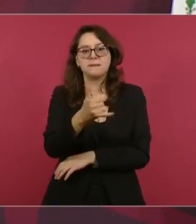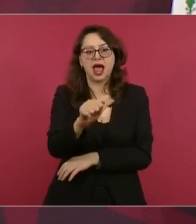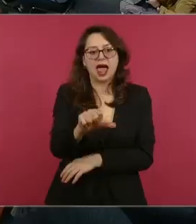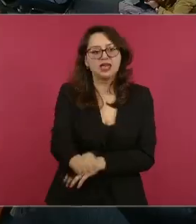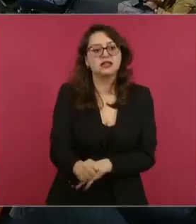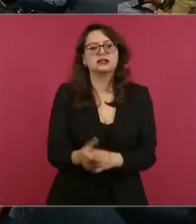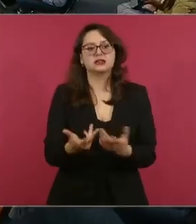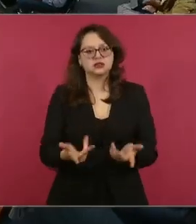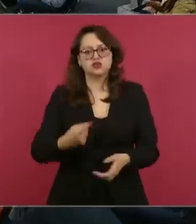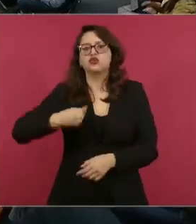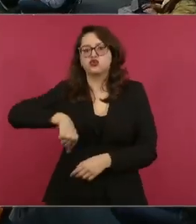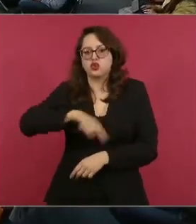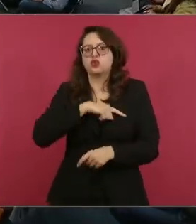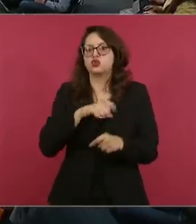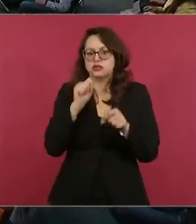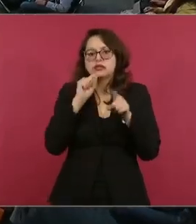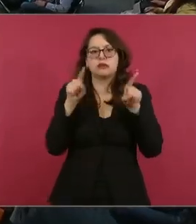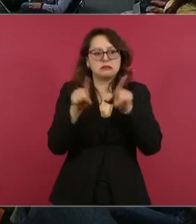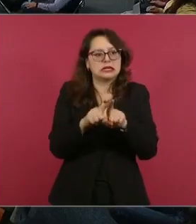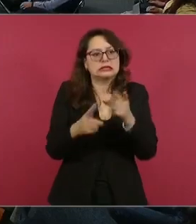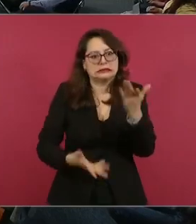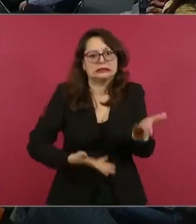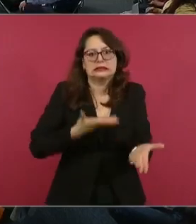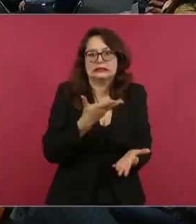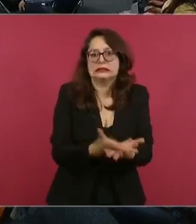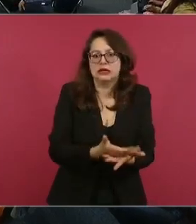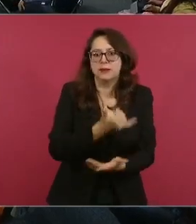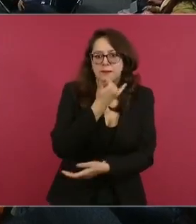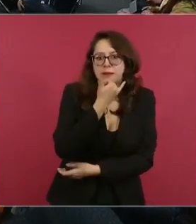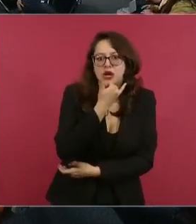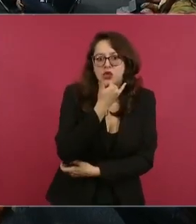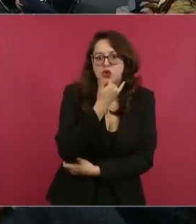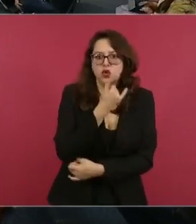Y nosotros, cuando